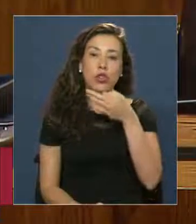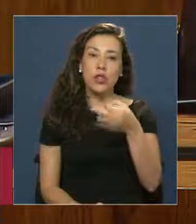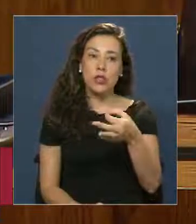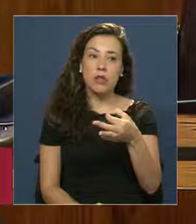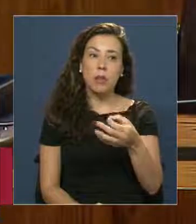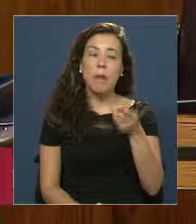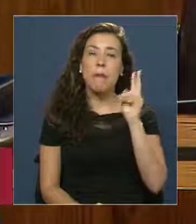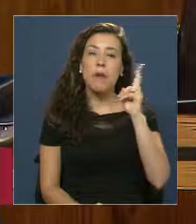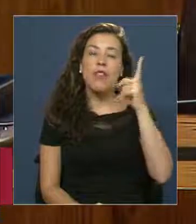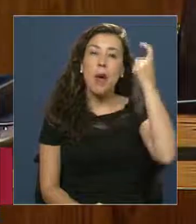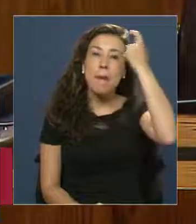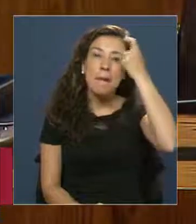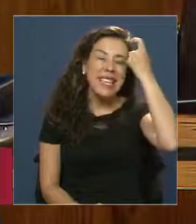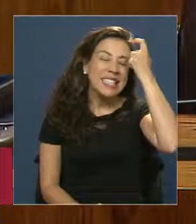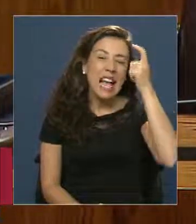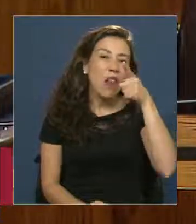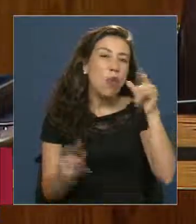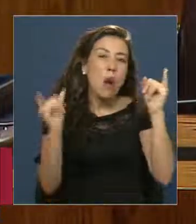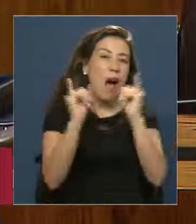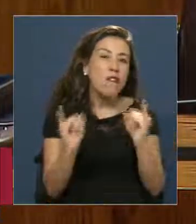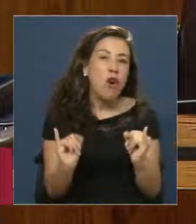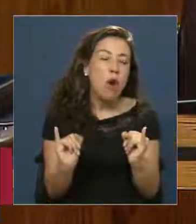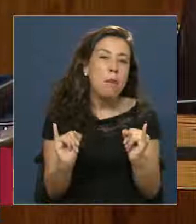se prohíbe pensar así,